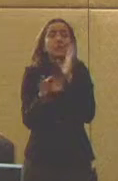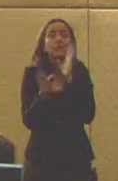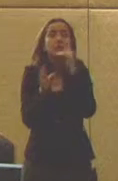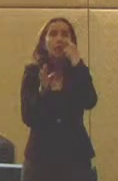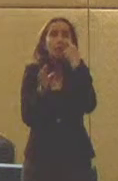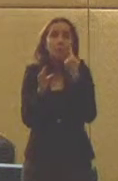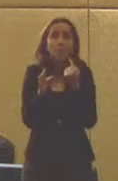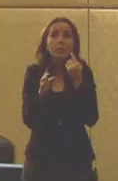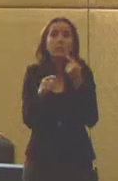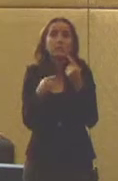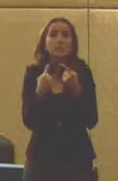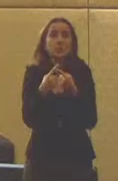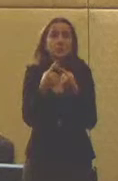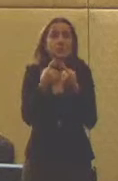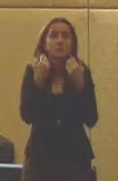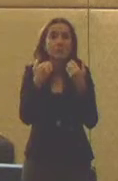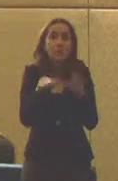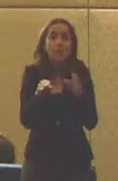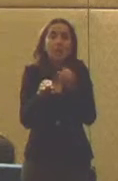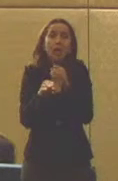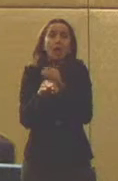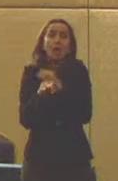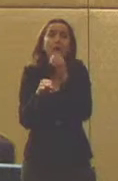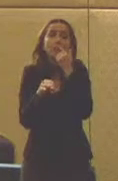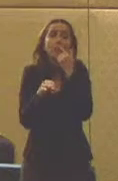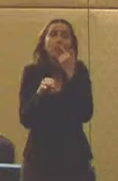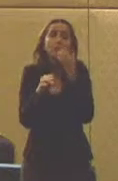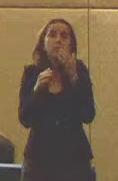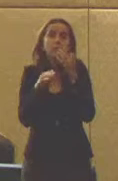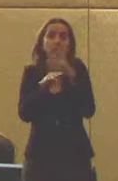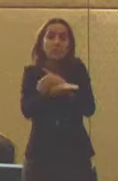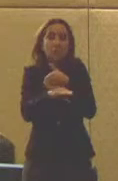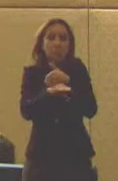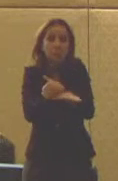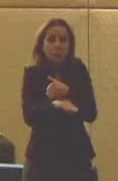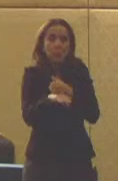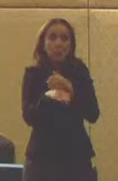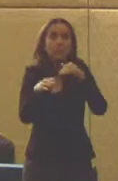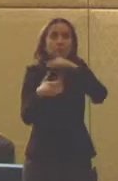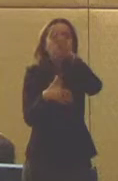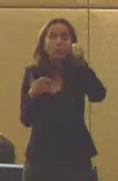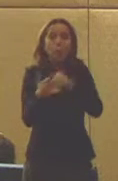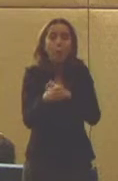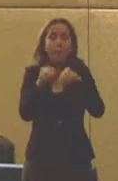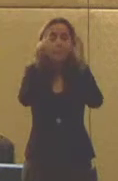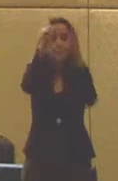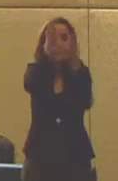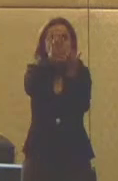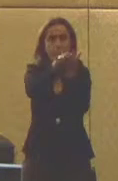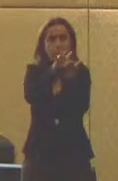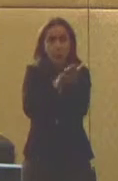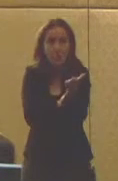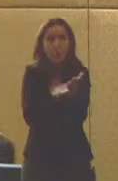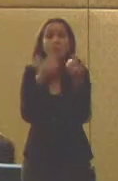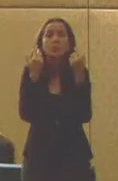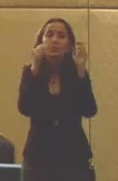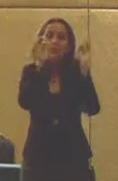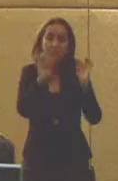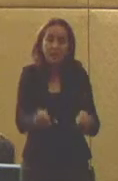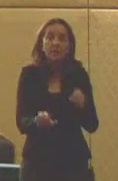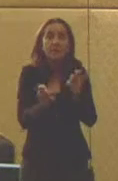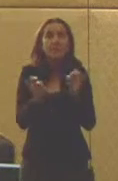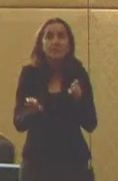cuando de tener aprobado el perfil pasamos ya a tener que diseñar el proyecto, vemos que sucede al contrario. Solo en